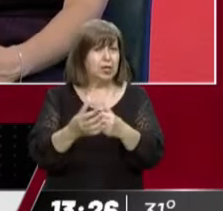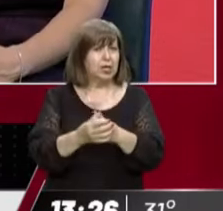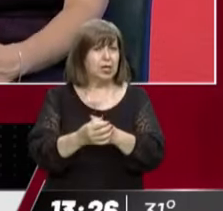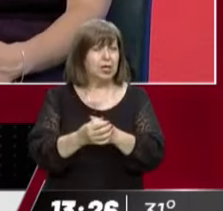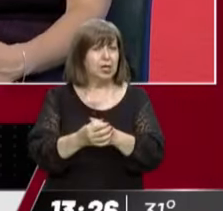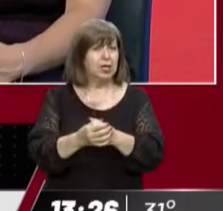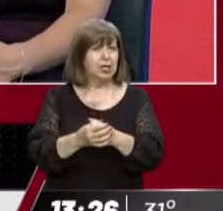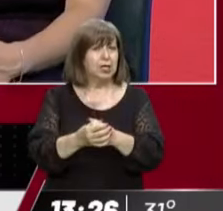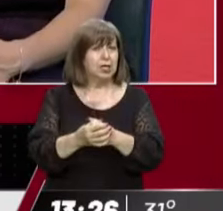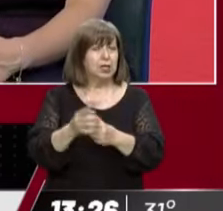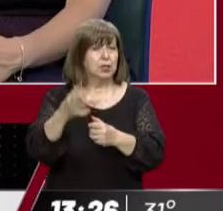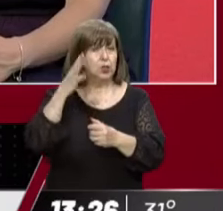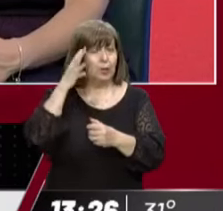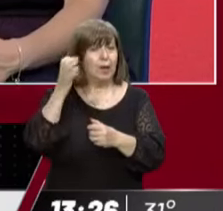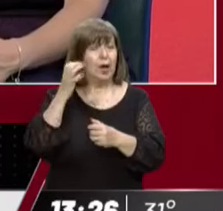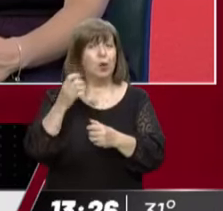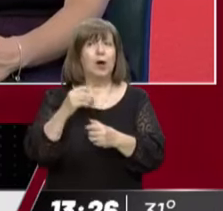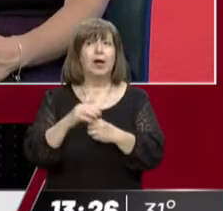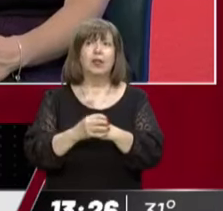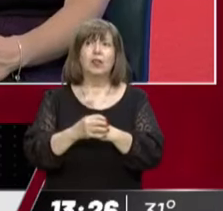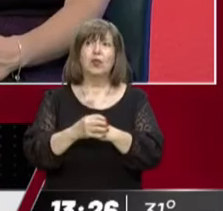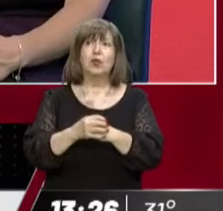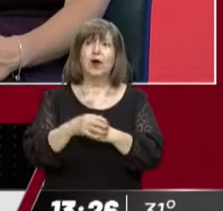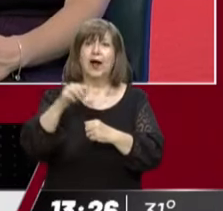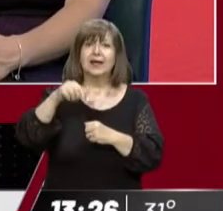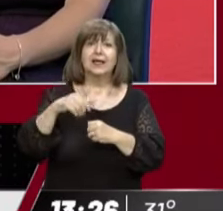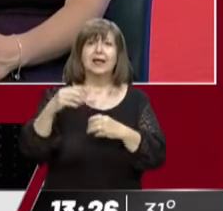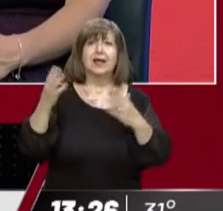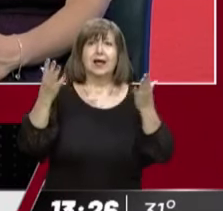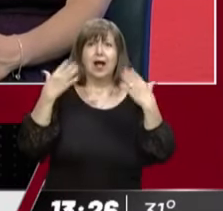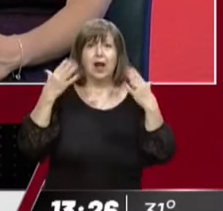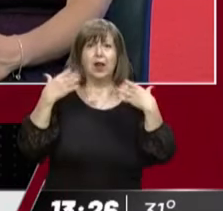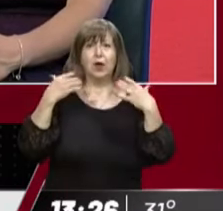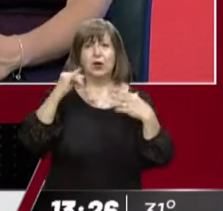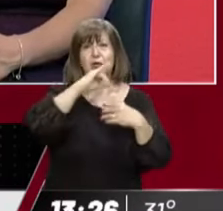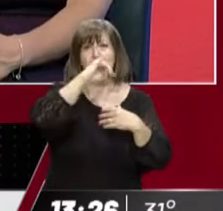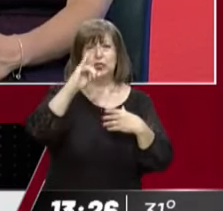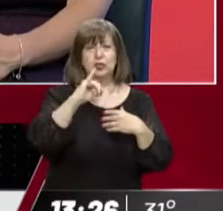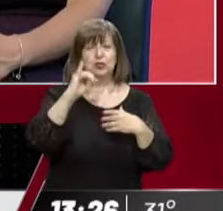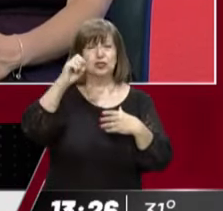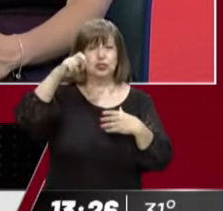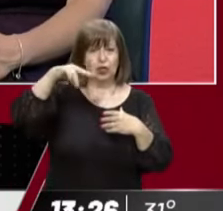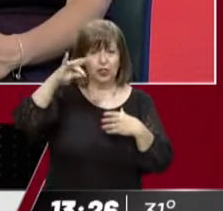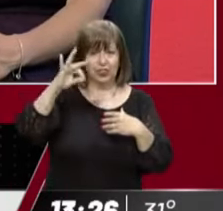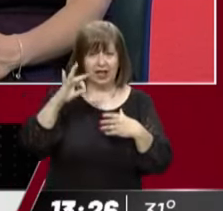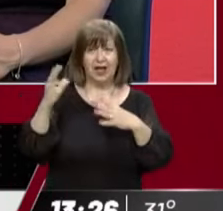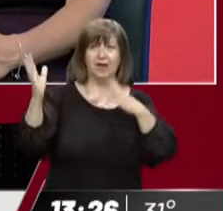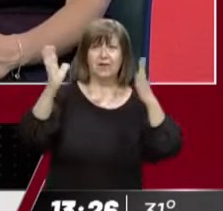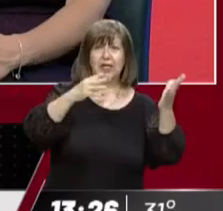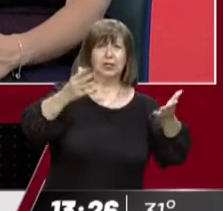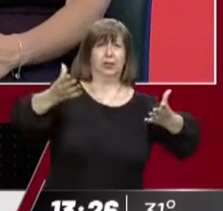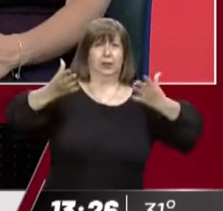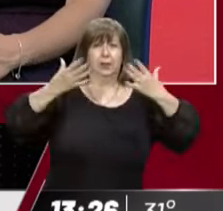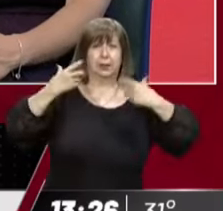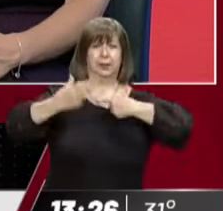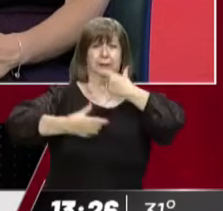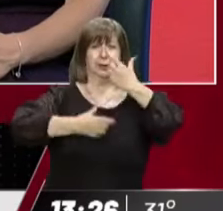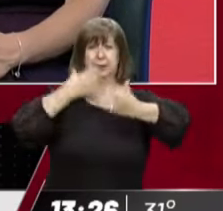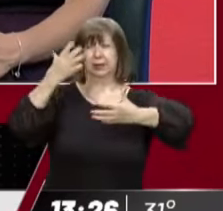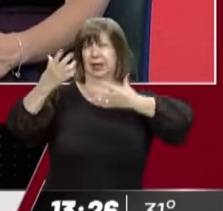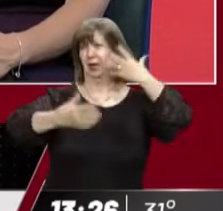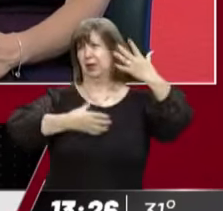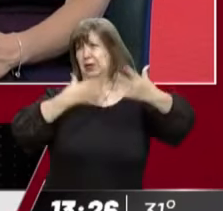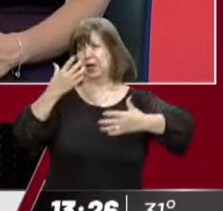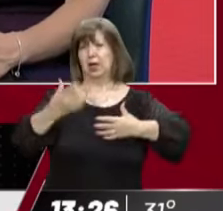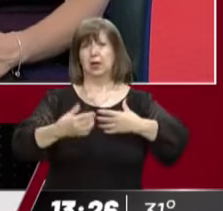Y recuerdo cuando acá pasa con el sonda, cuando vos decís tenés temperaturas tan altas, tenés sonda, te alertan por parte del gobierno y termina a veces